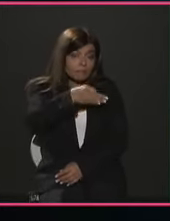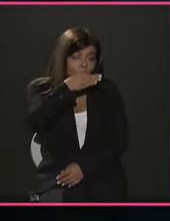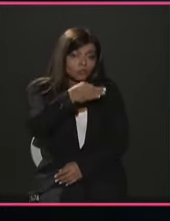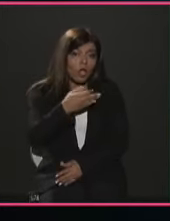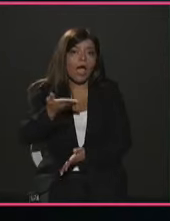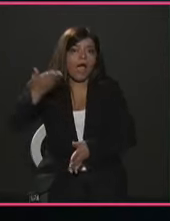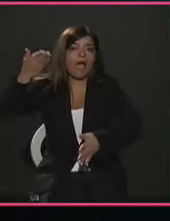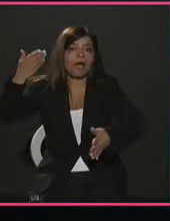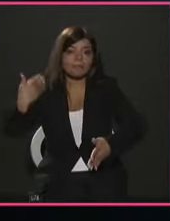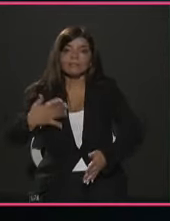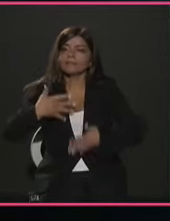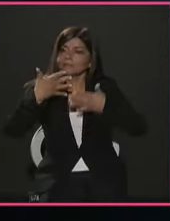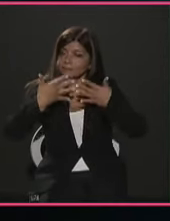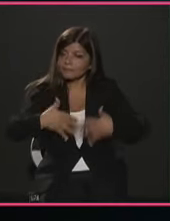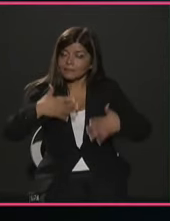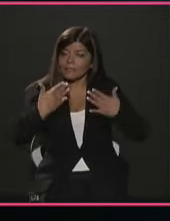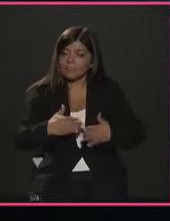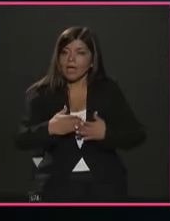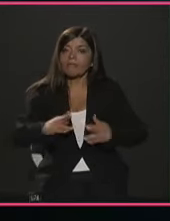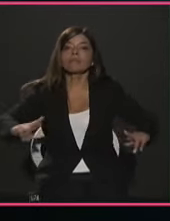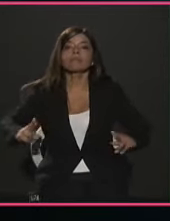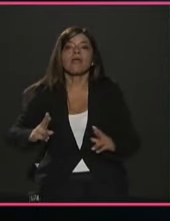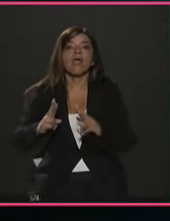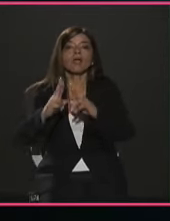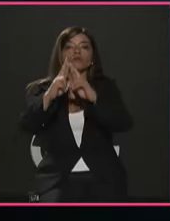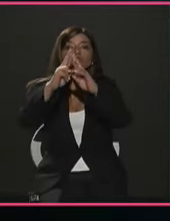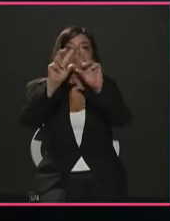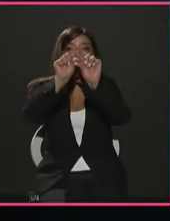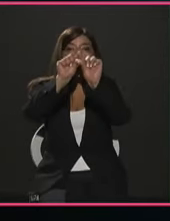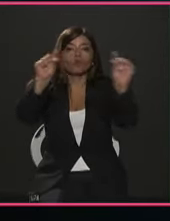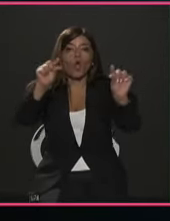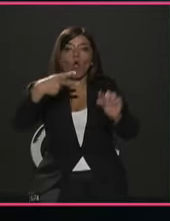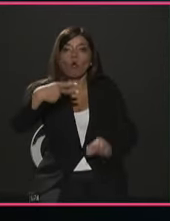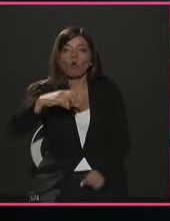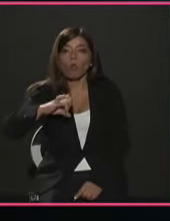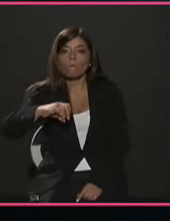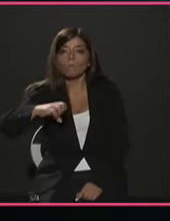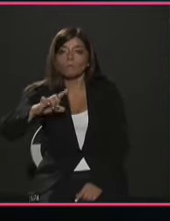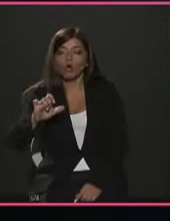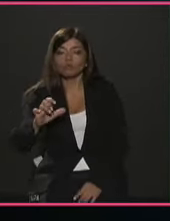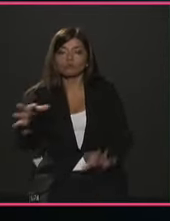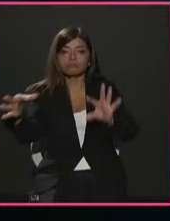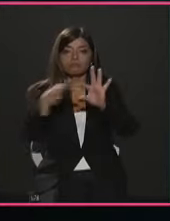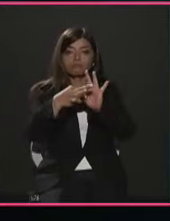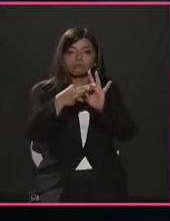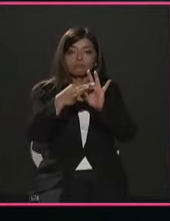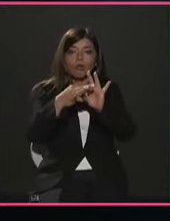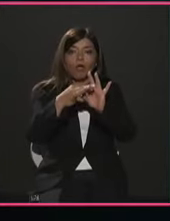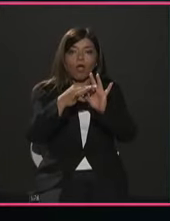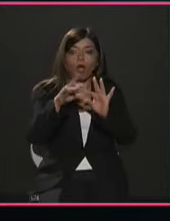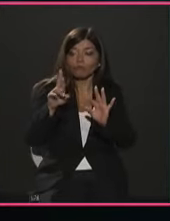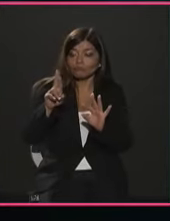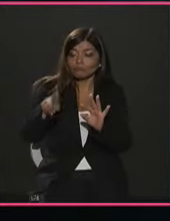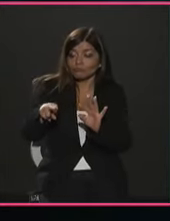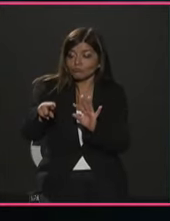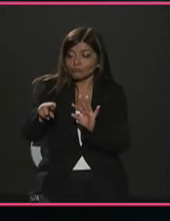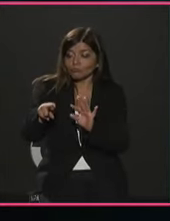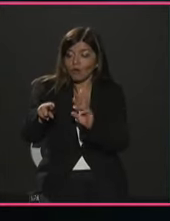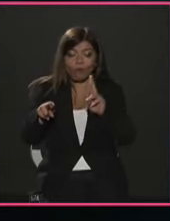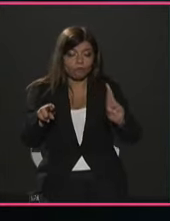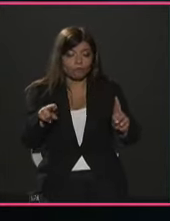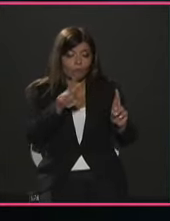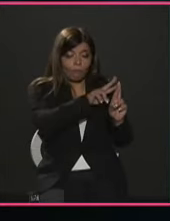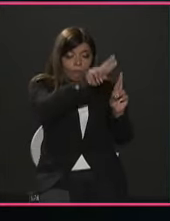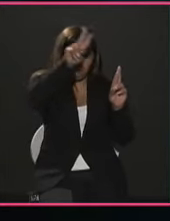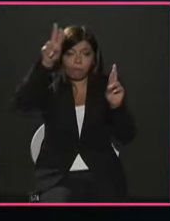hicimos de la construcción del cable de Humboldt que va a conectar de Sur a sur desde